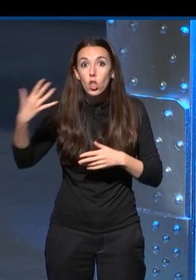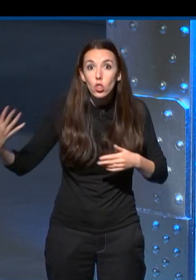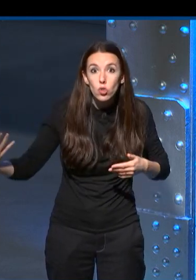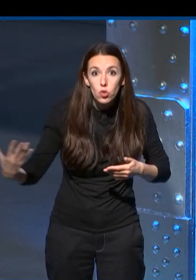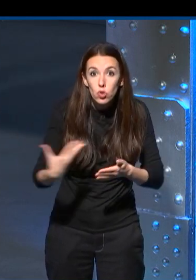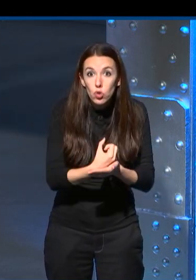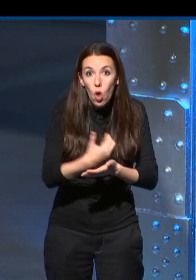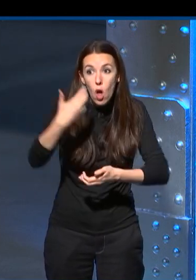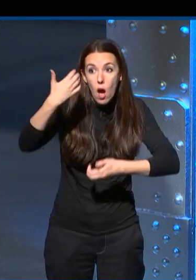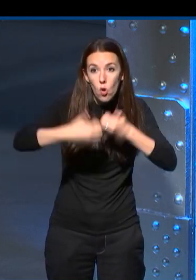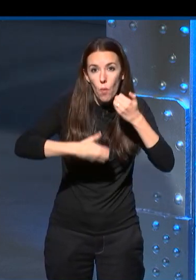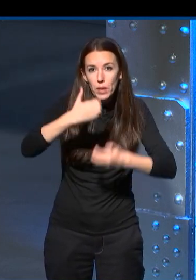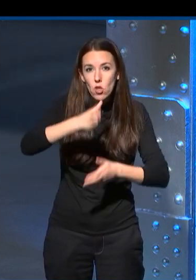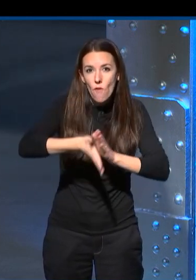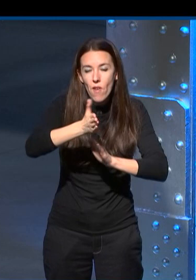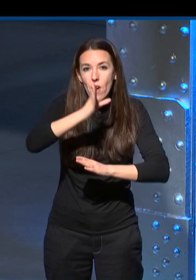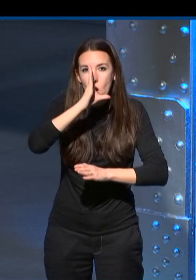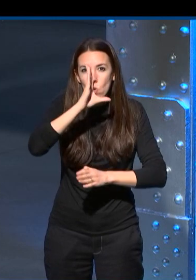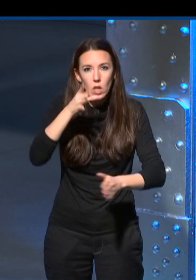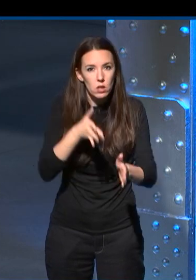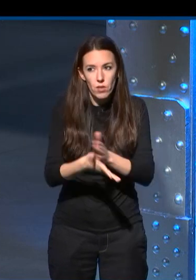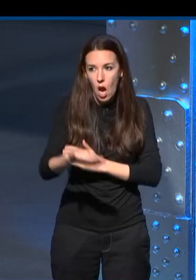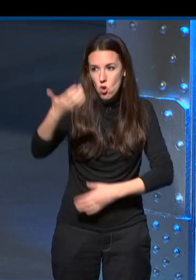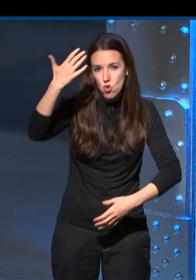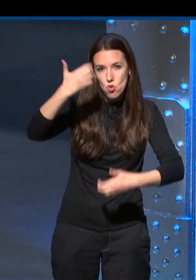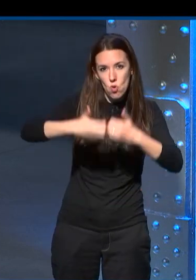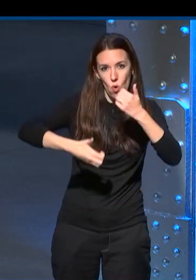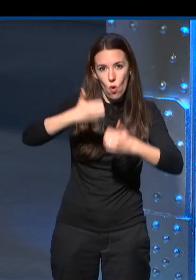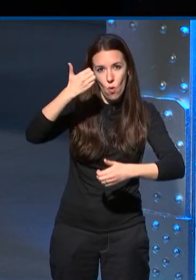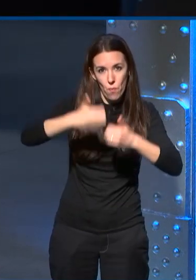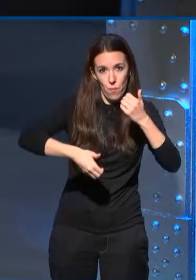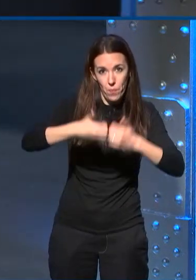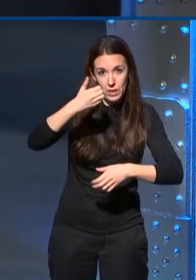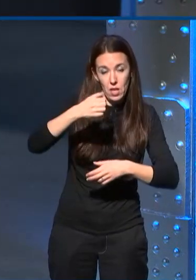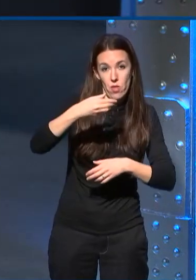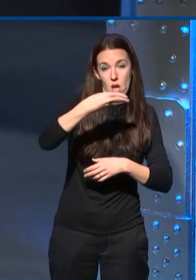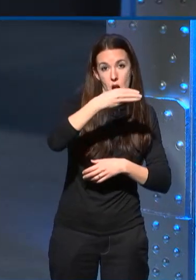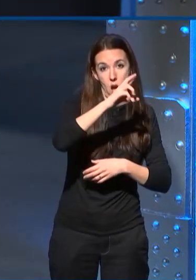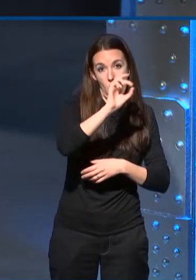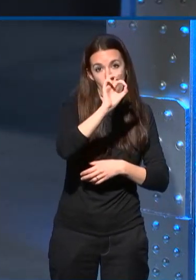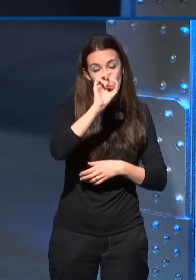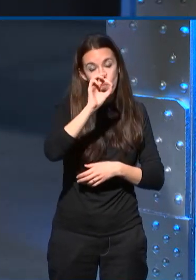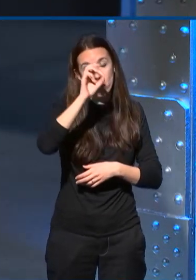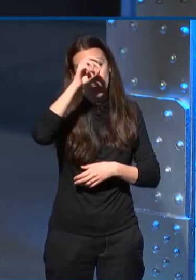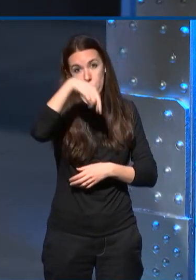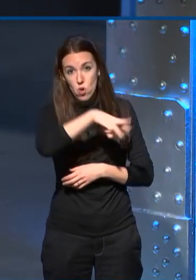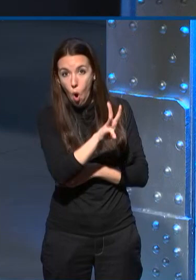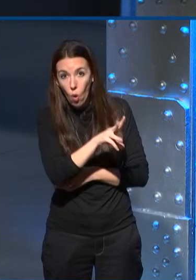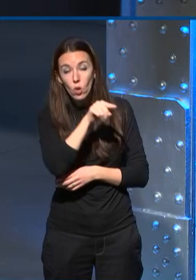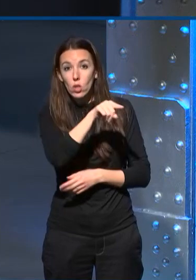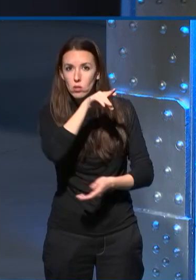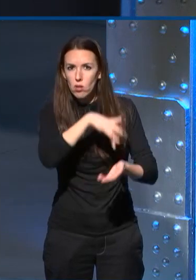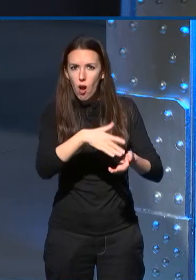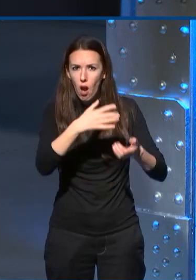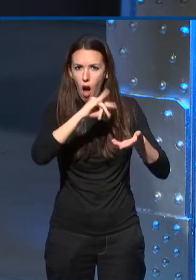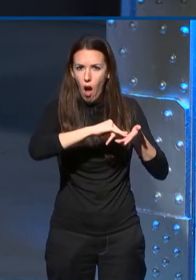se basó en una competencia, en la competencia entre Wernher von Braun, que ayer vimos, que era el